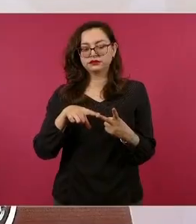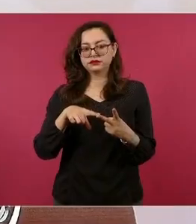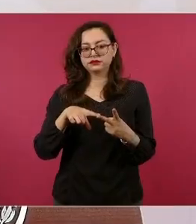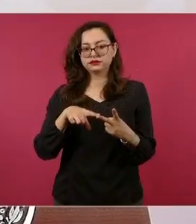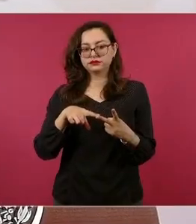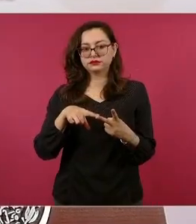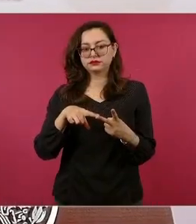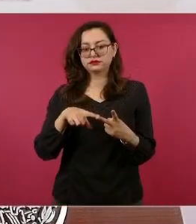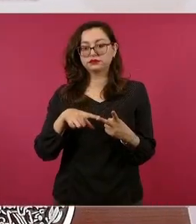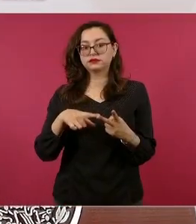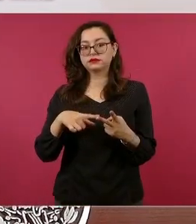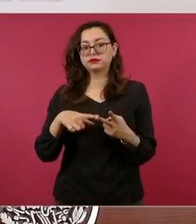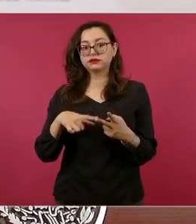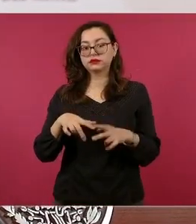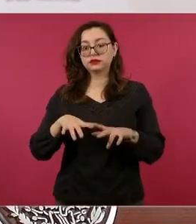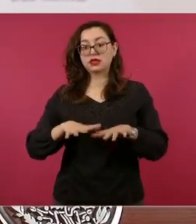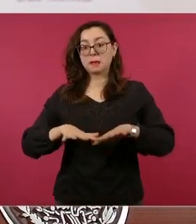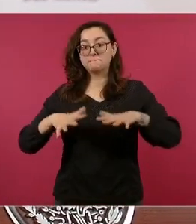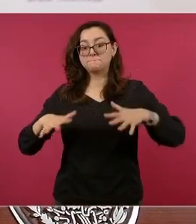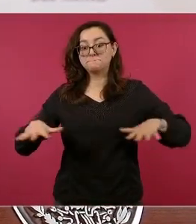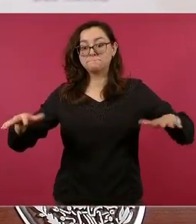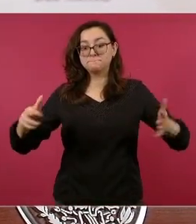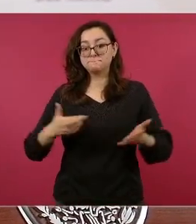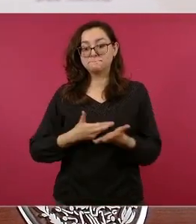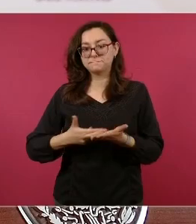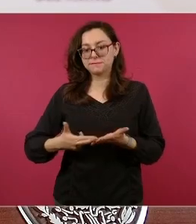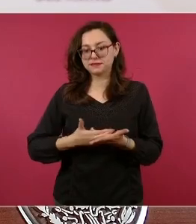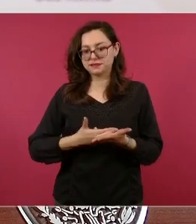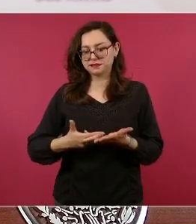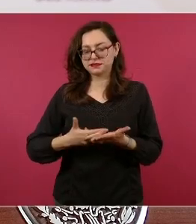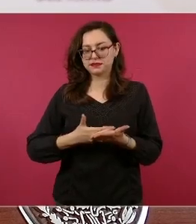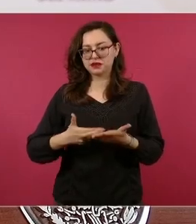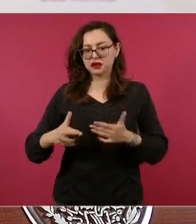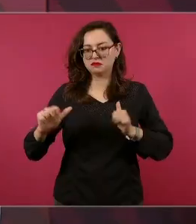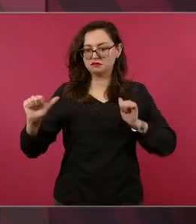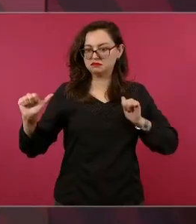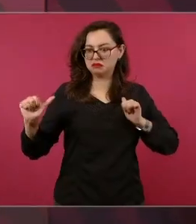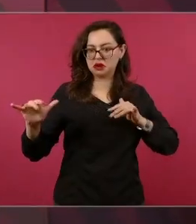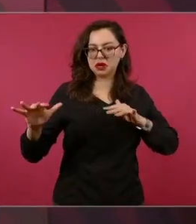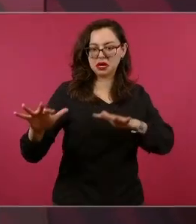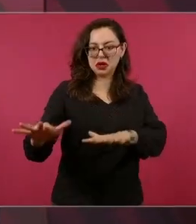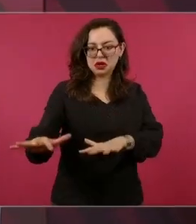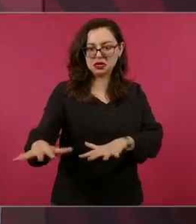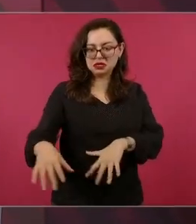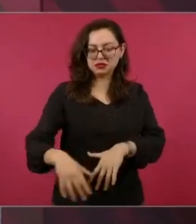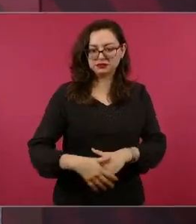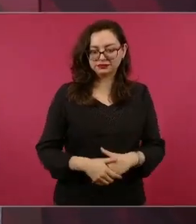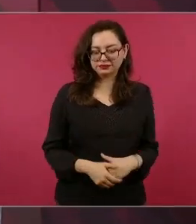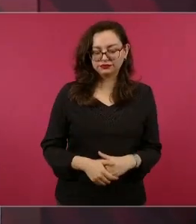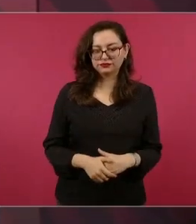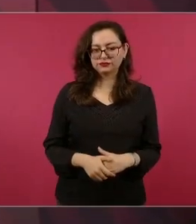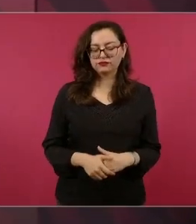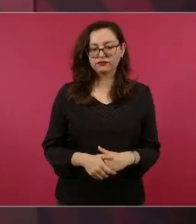Sí, la marea rosa. Y que le preguntaban a una señora, y